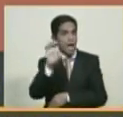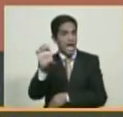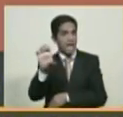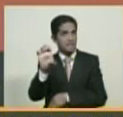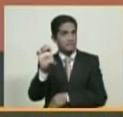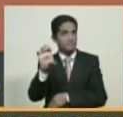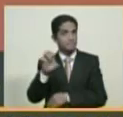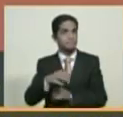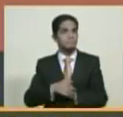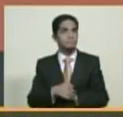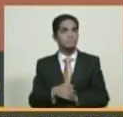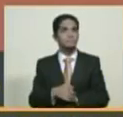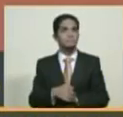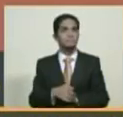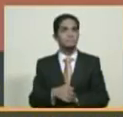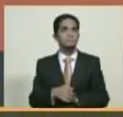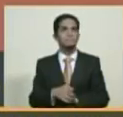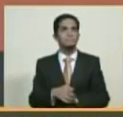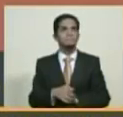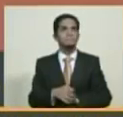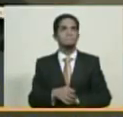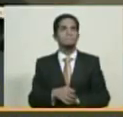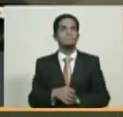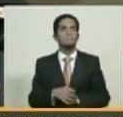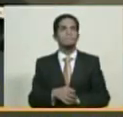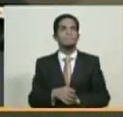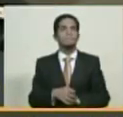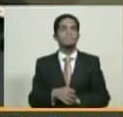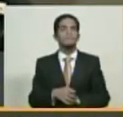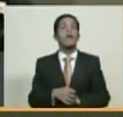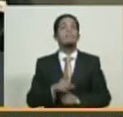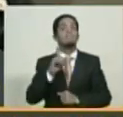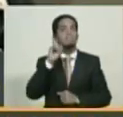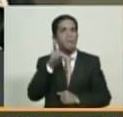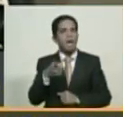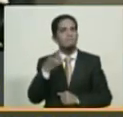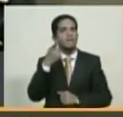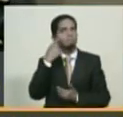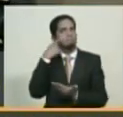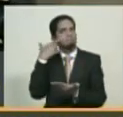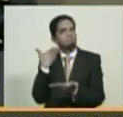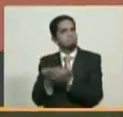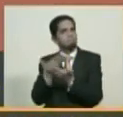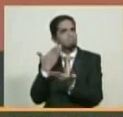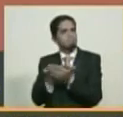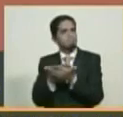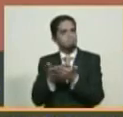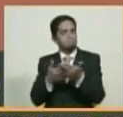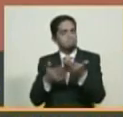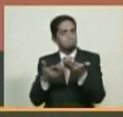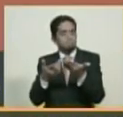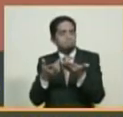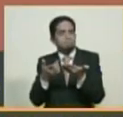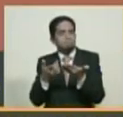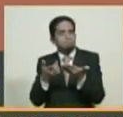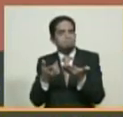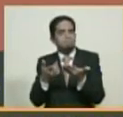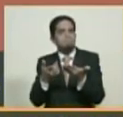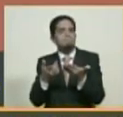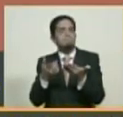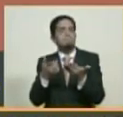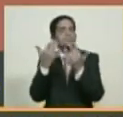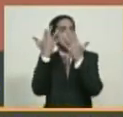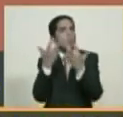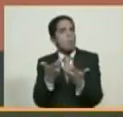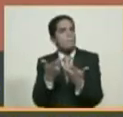tener rigor científico, numérico, para referirse, en este caso